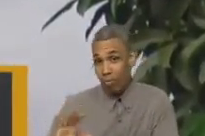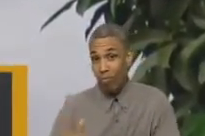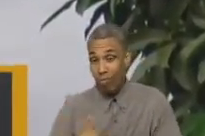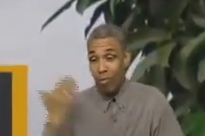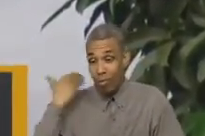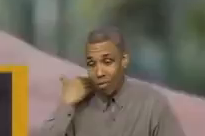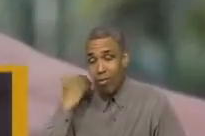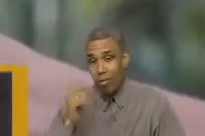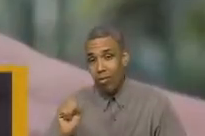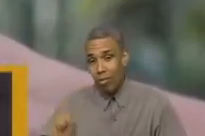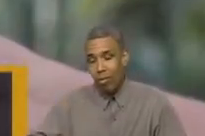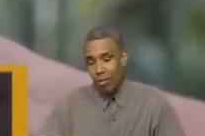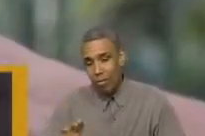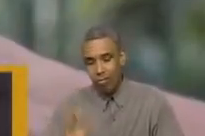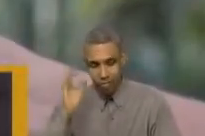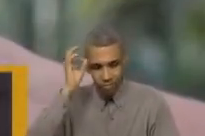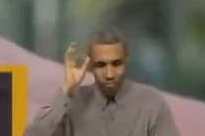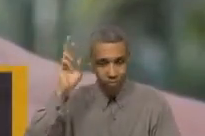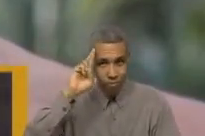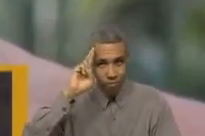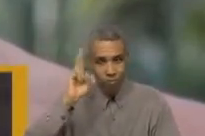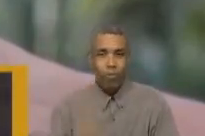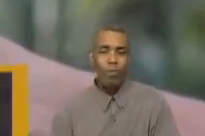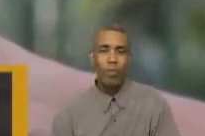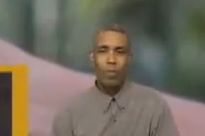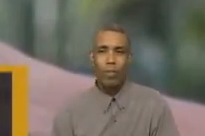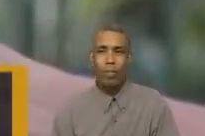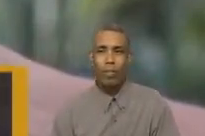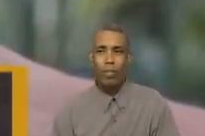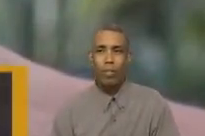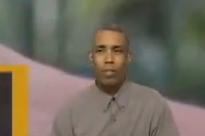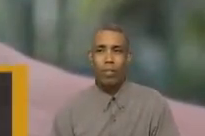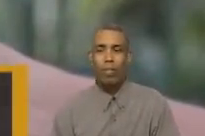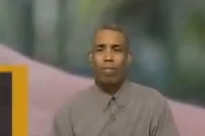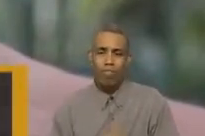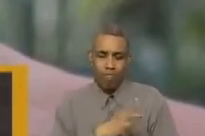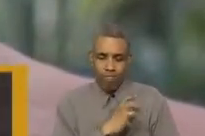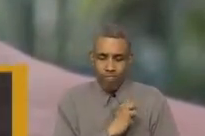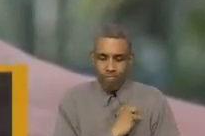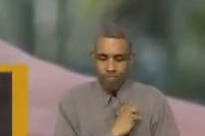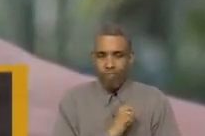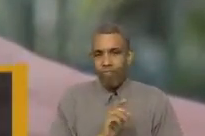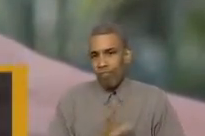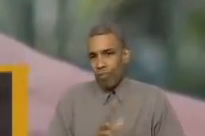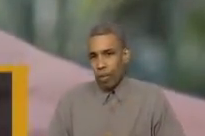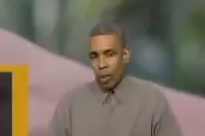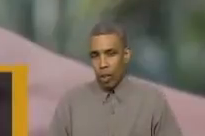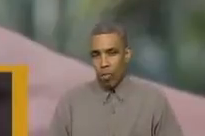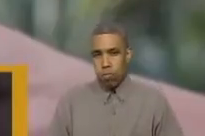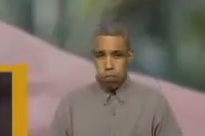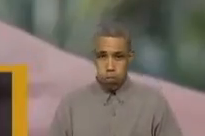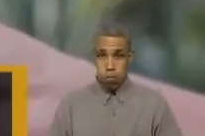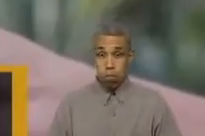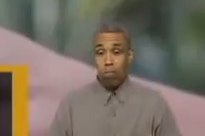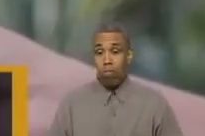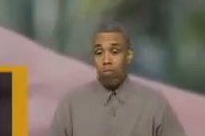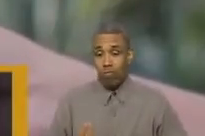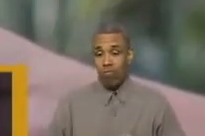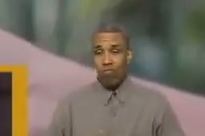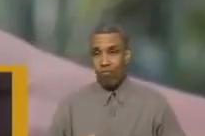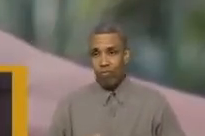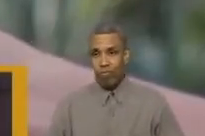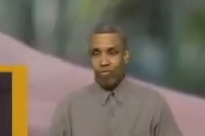estas entidades que también ofrecen estos servicios al almacén Estía. Con gran nostalgia pues recibimos la noticia,